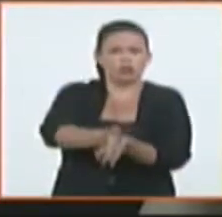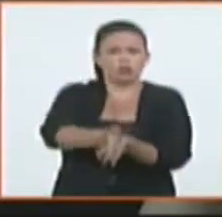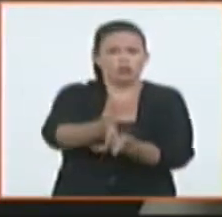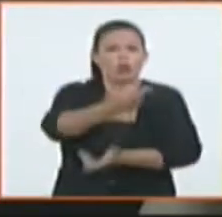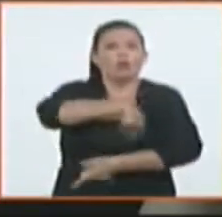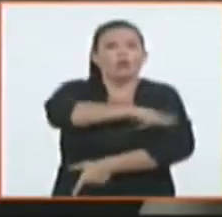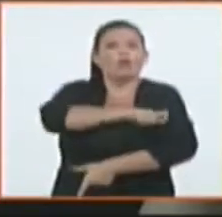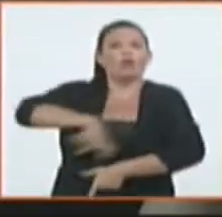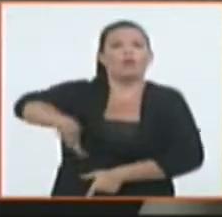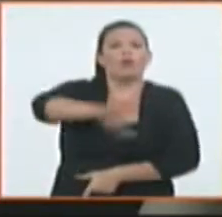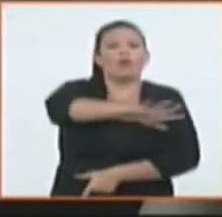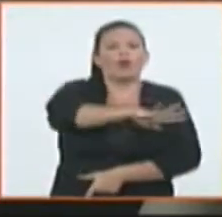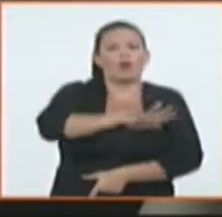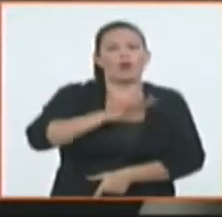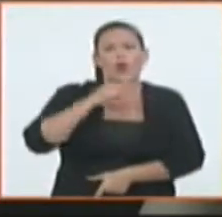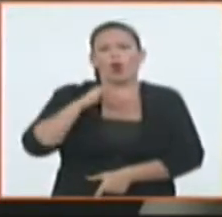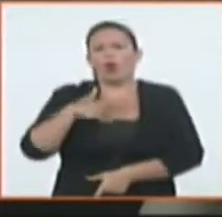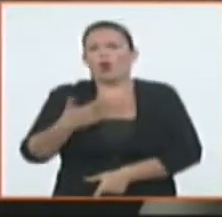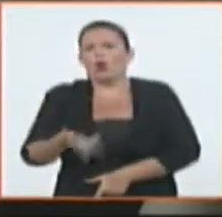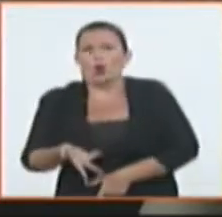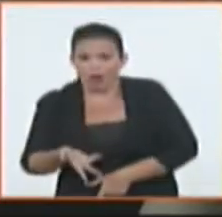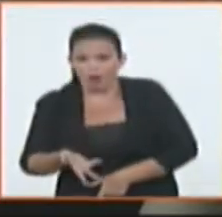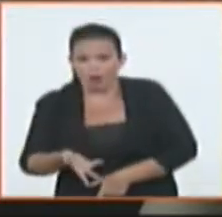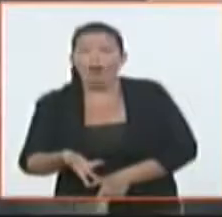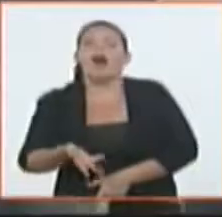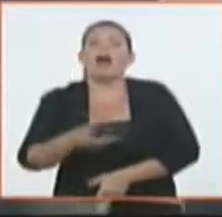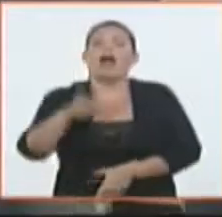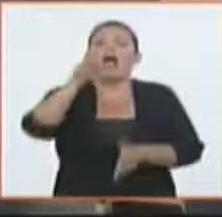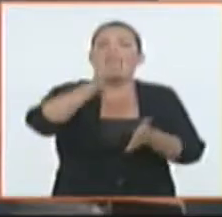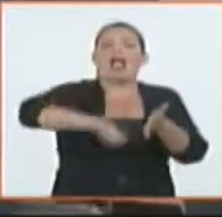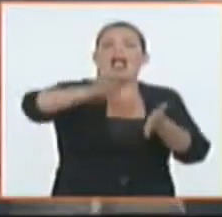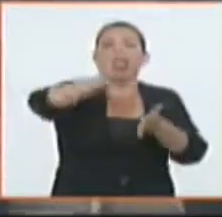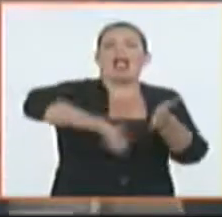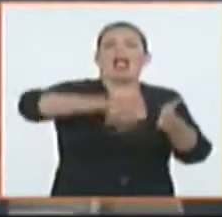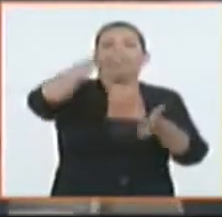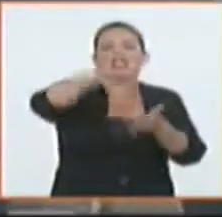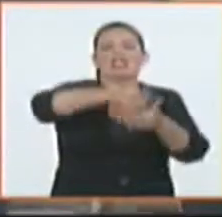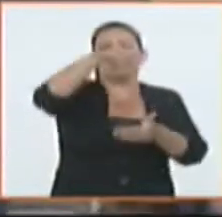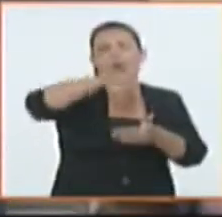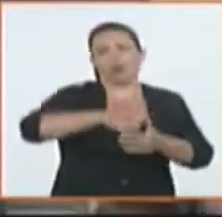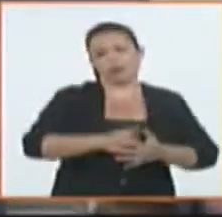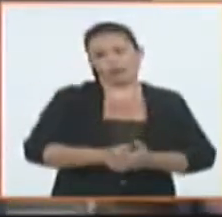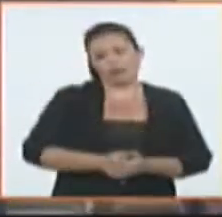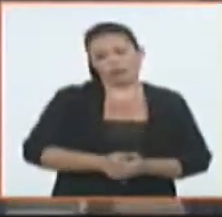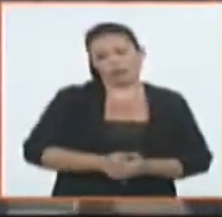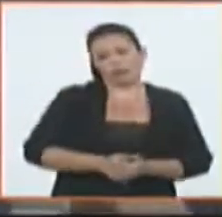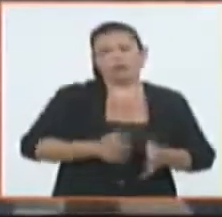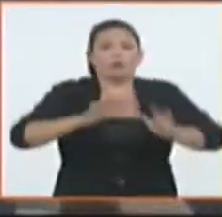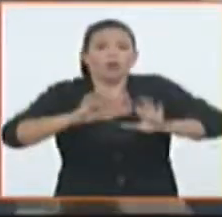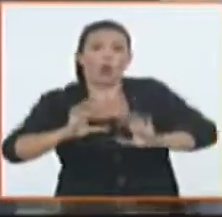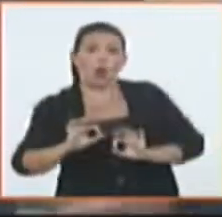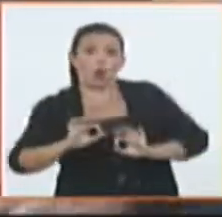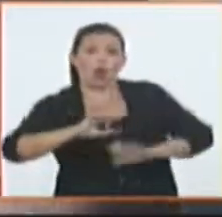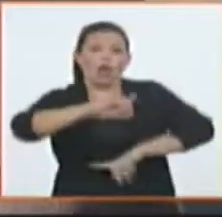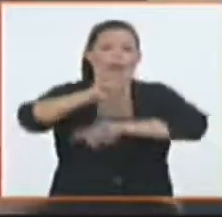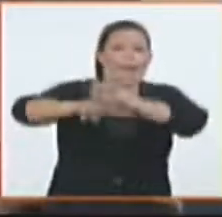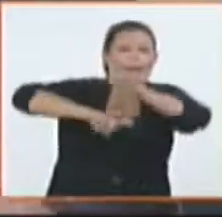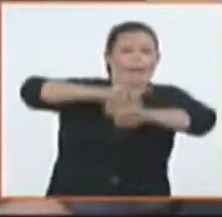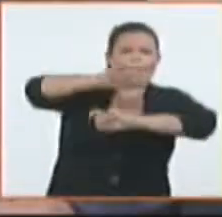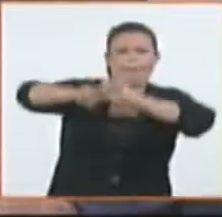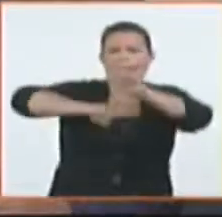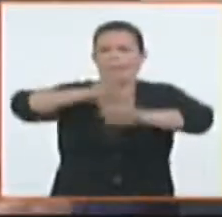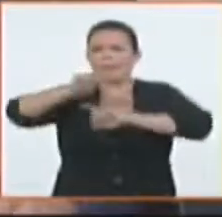cuando participa en las elecciones, en un referendo, en consultas populares. Tú puedes hacer una consulta popular, no la tienes que hacer con toda la masa del pueblo, la haces